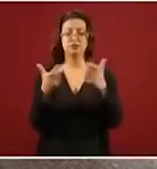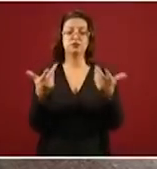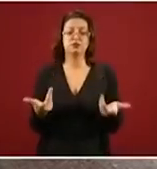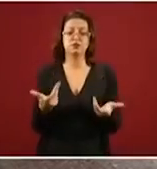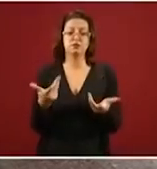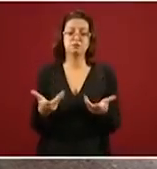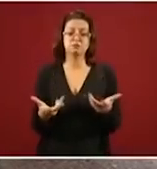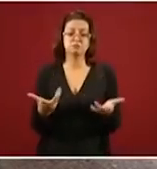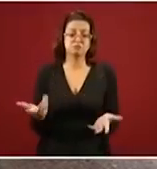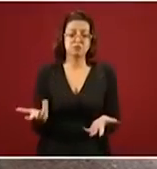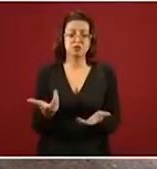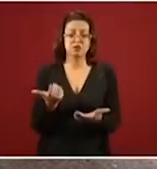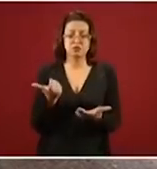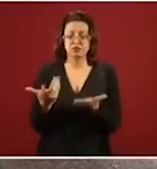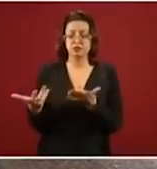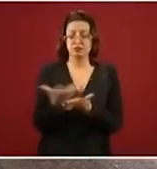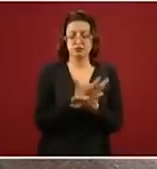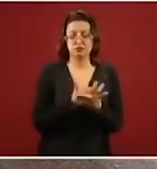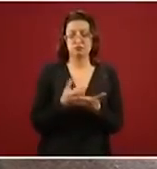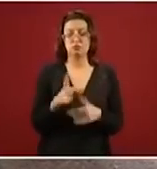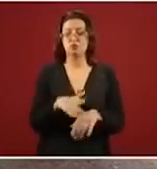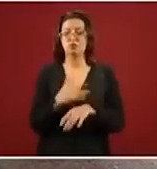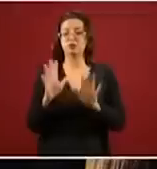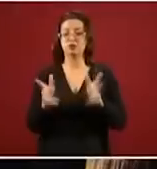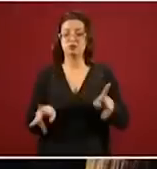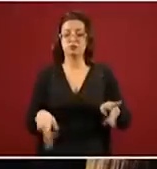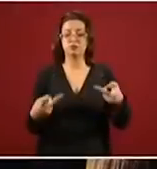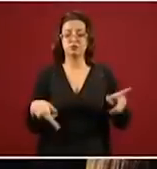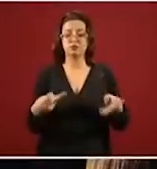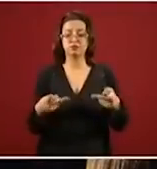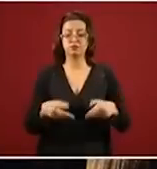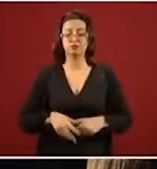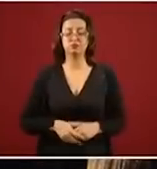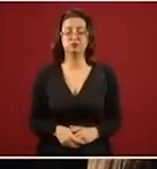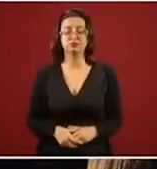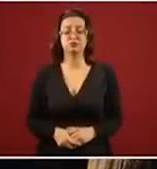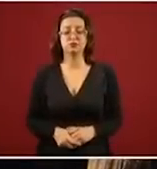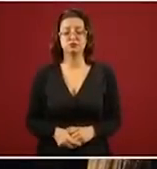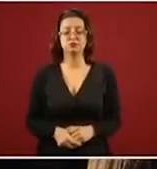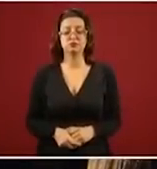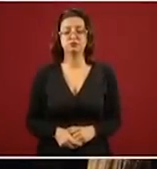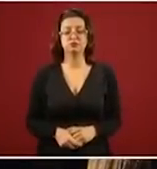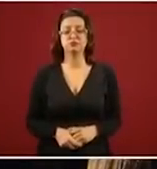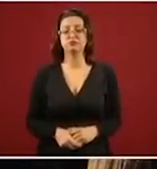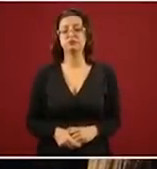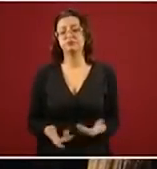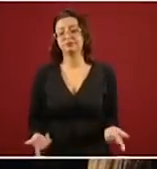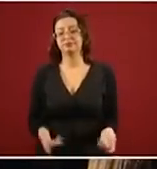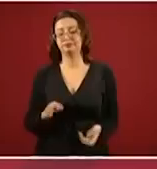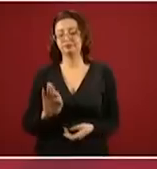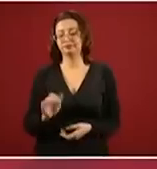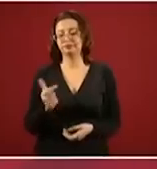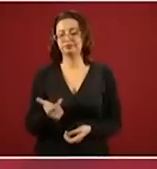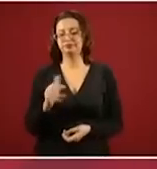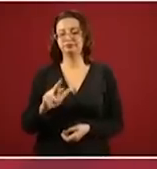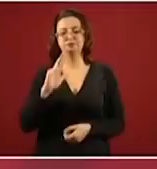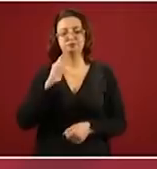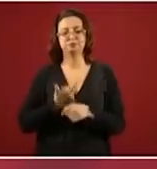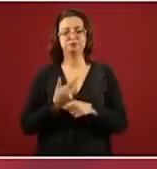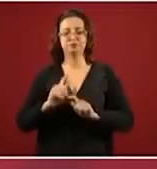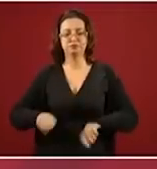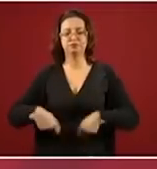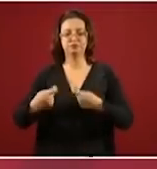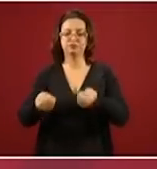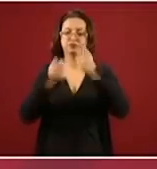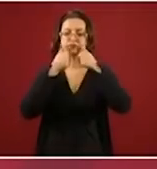esos recursos porque las propiedades que ya fueron vendidas estos casos en la fiscalía y se están